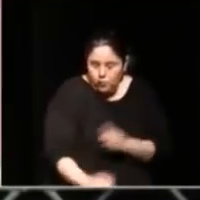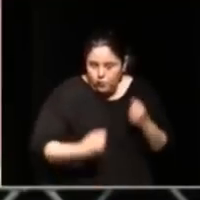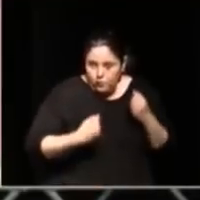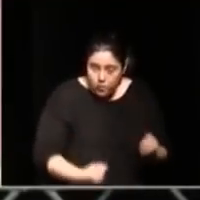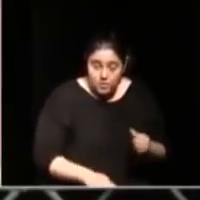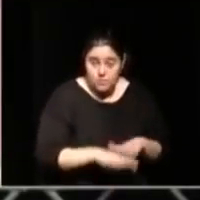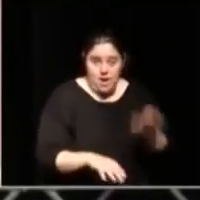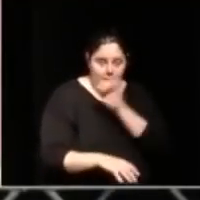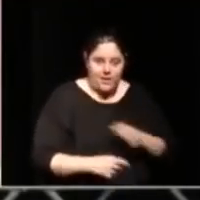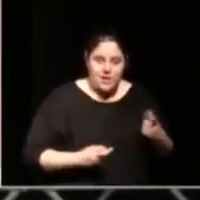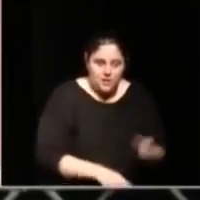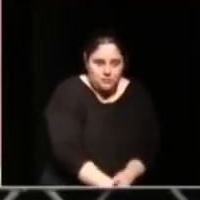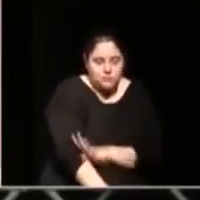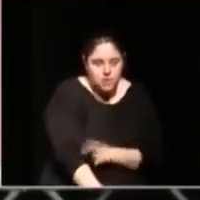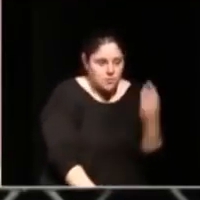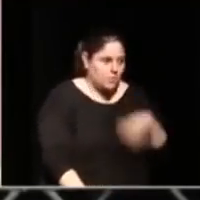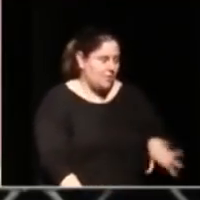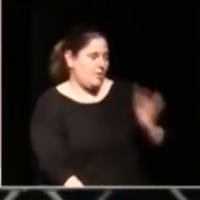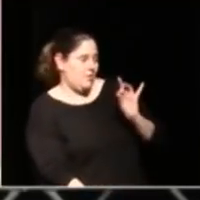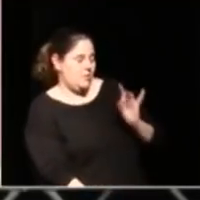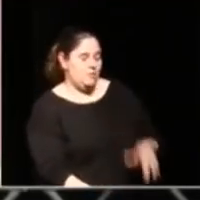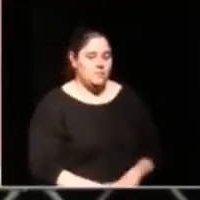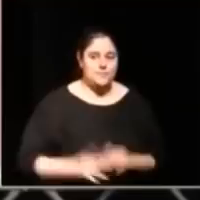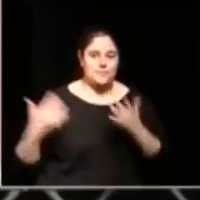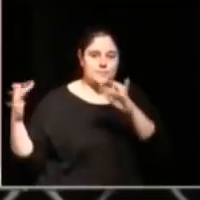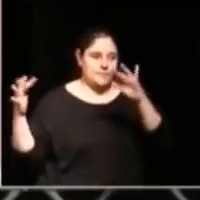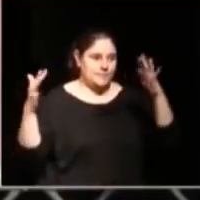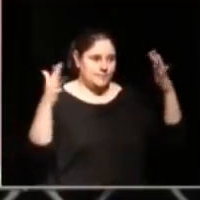alma y esas cosas se emocionan mucho.